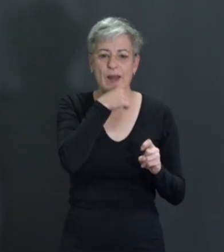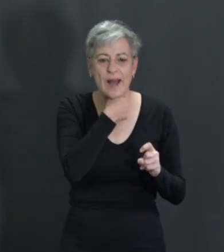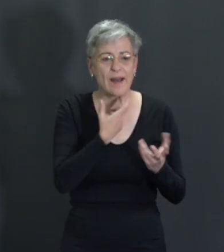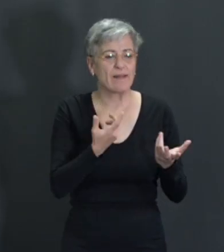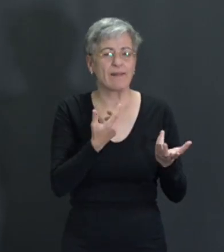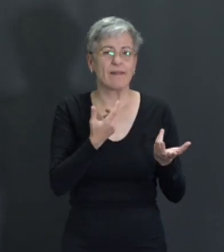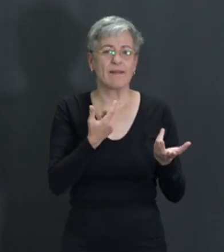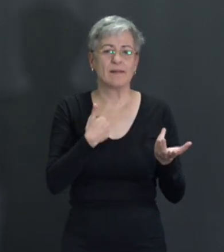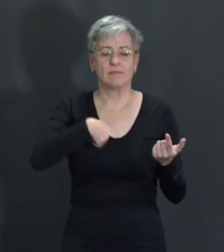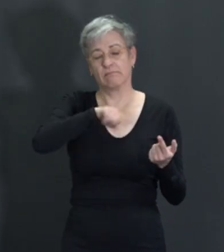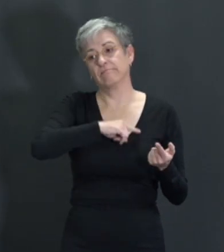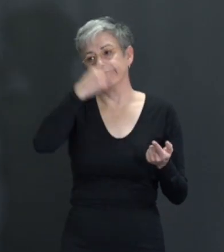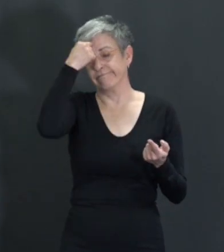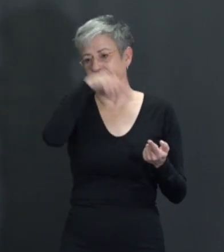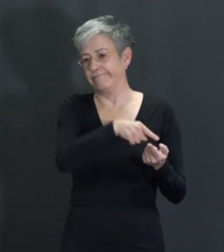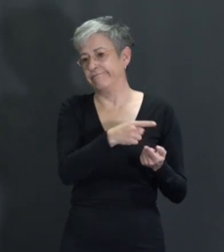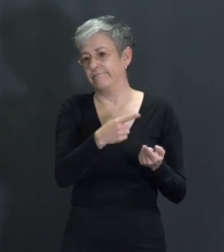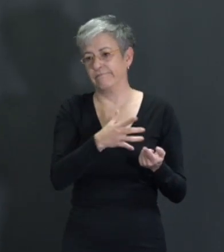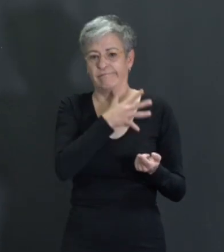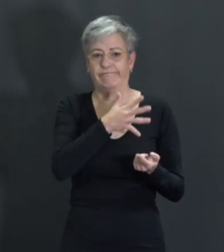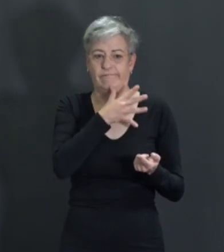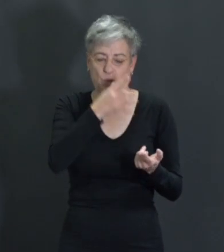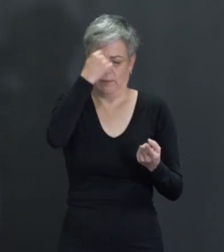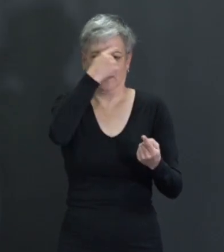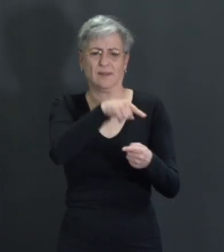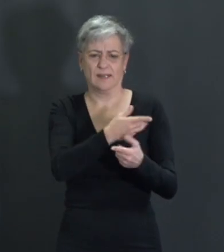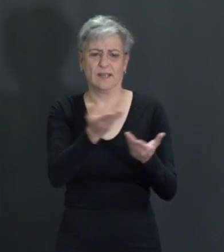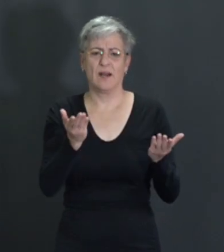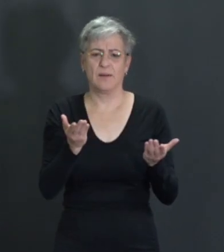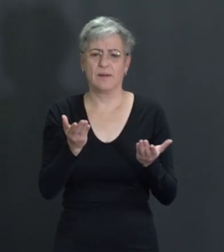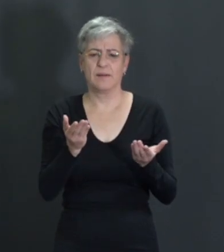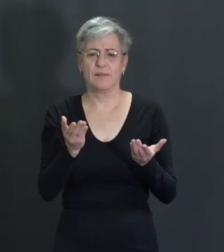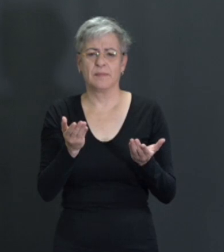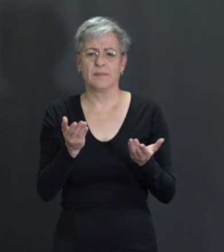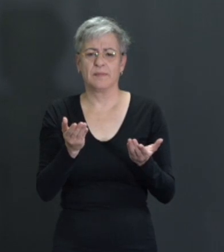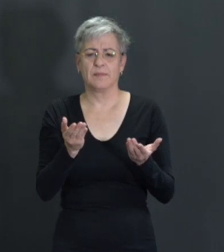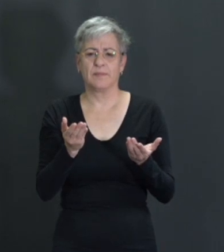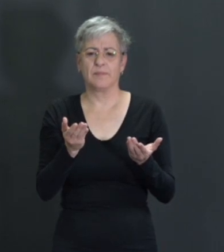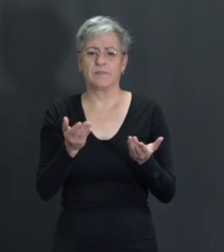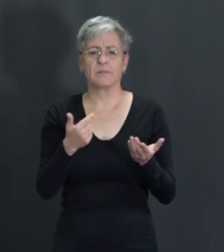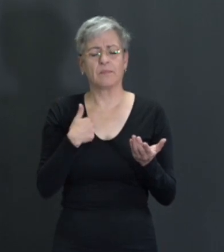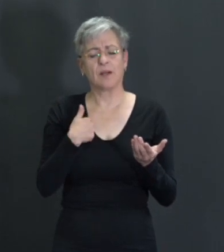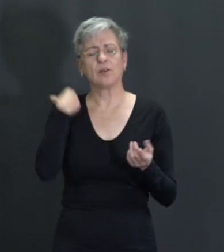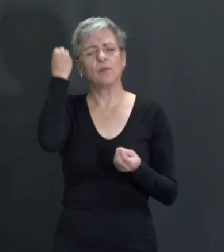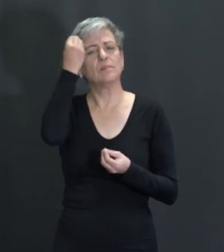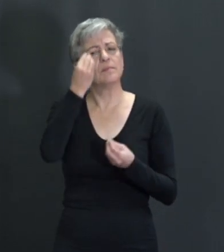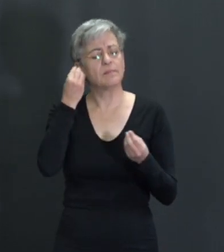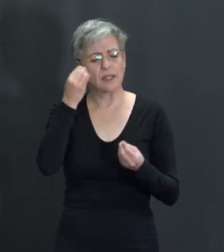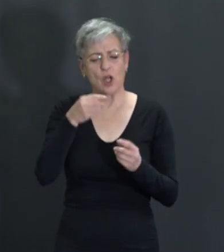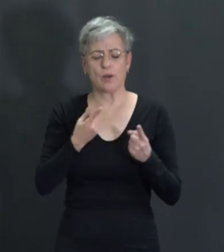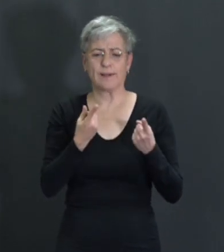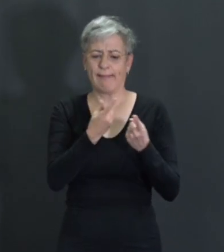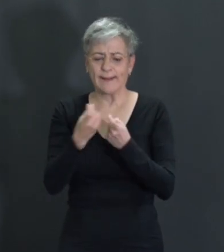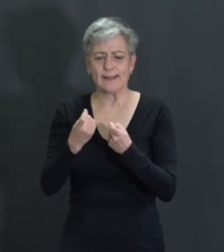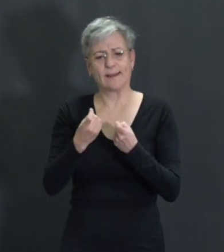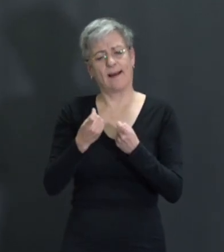que todos y todas conocemos sobradamente, ¿no? Pero realmente creo que esto necesita un empuje,